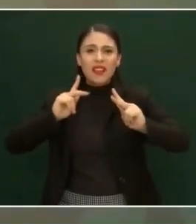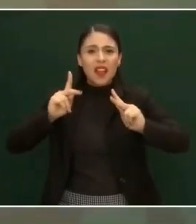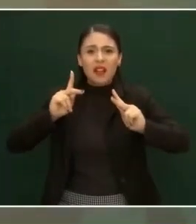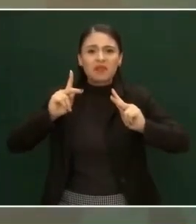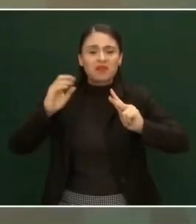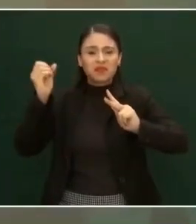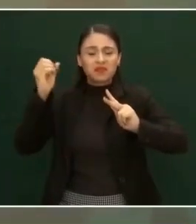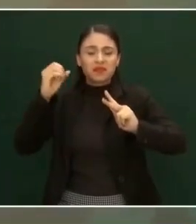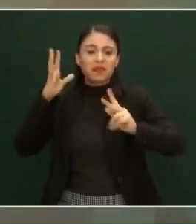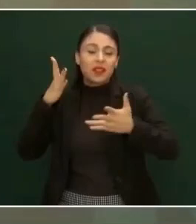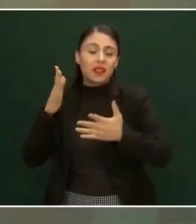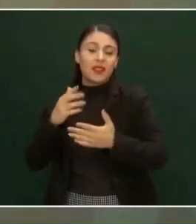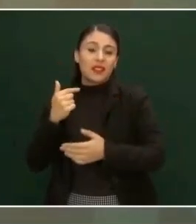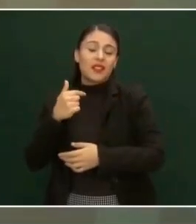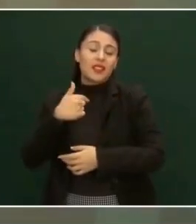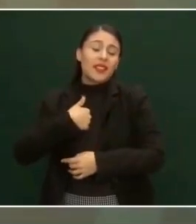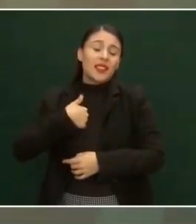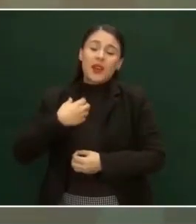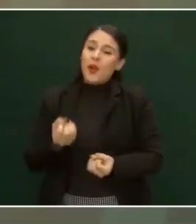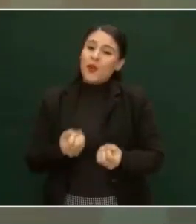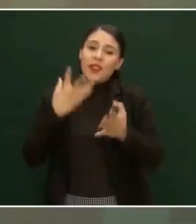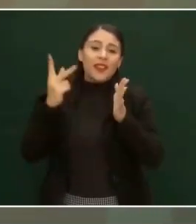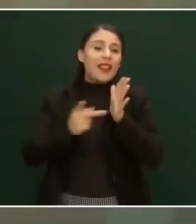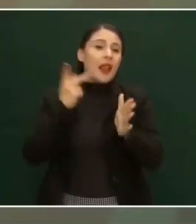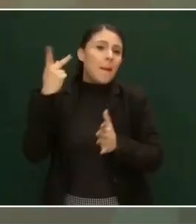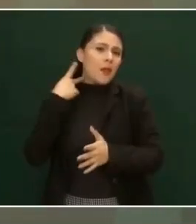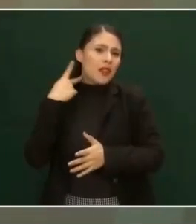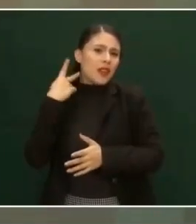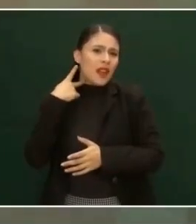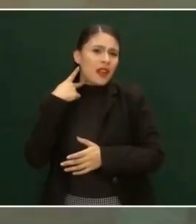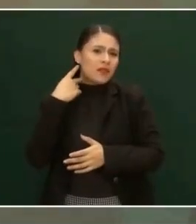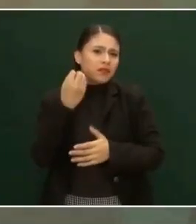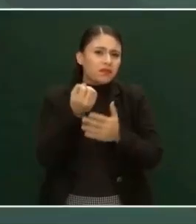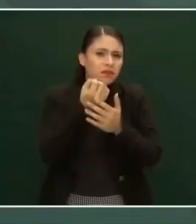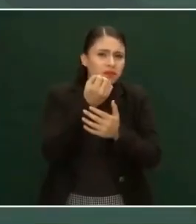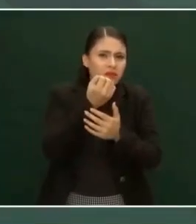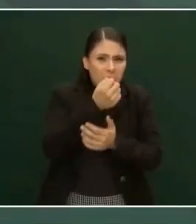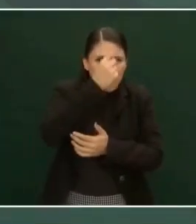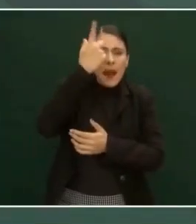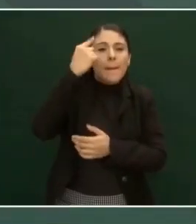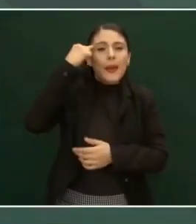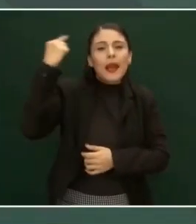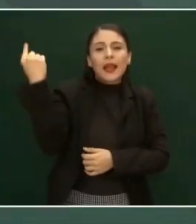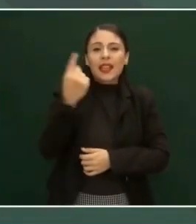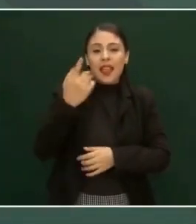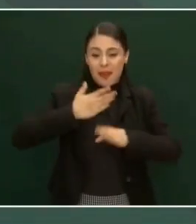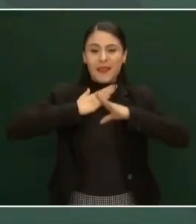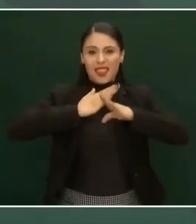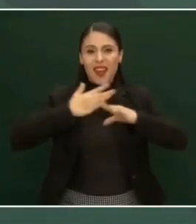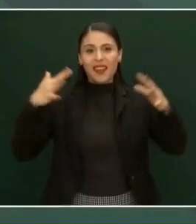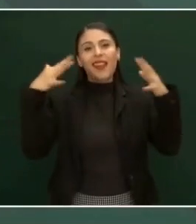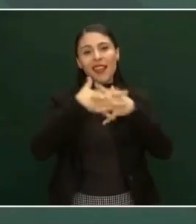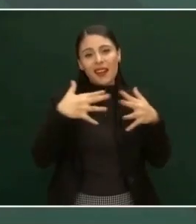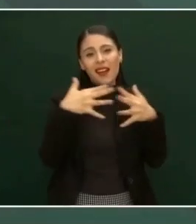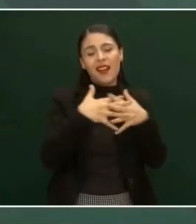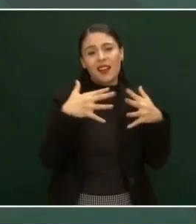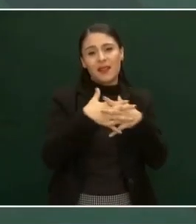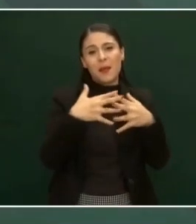la política lo he dicho muchísimas veces se inventó para evitar la guerra